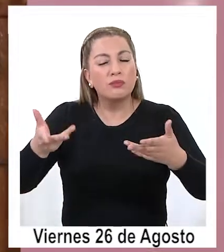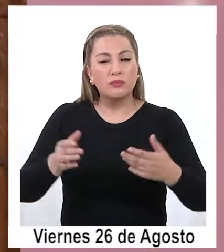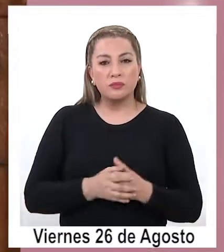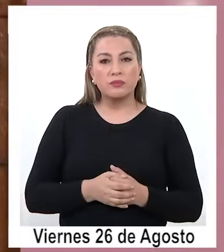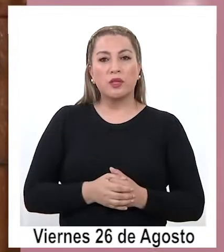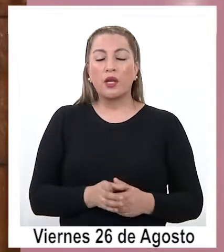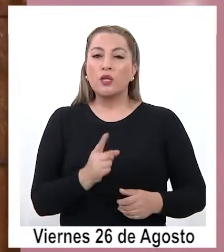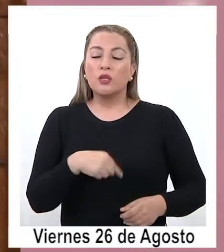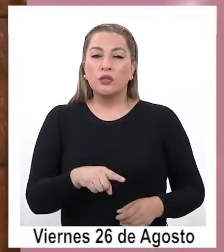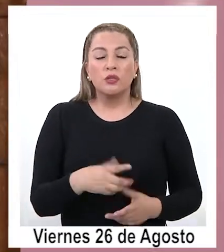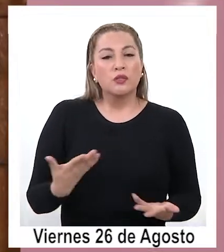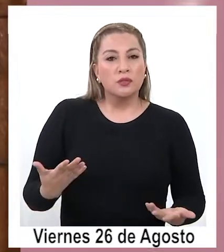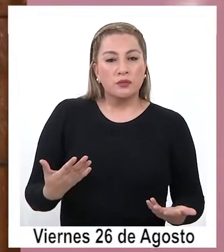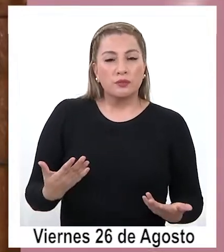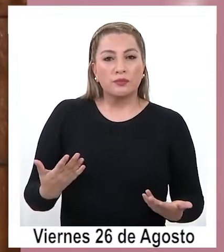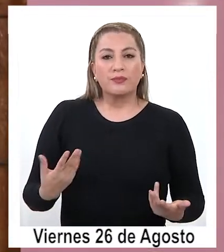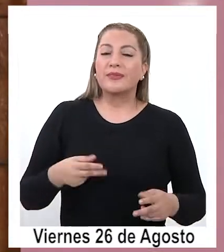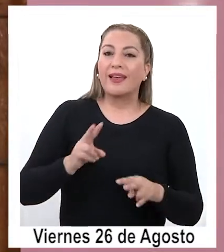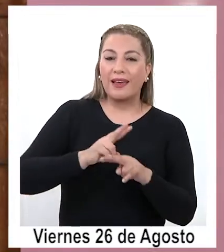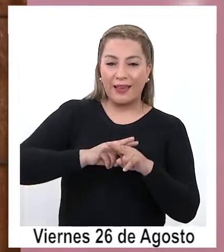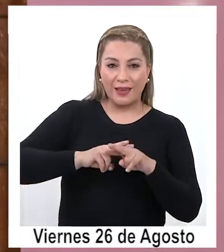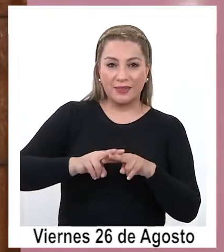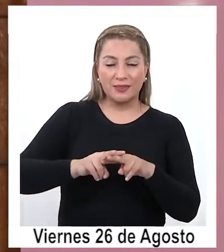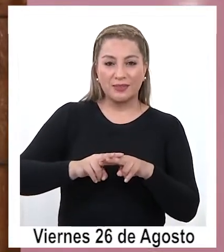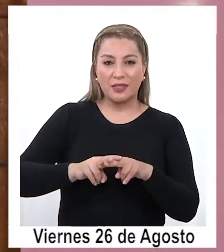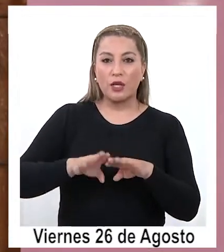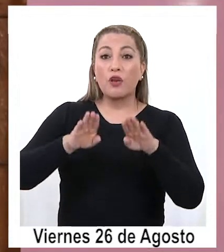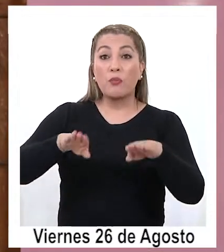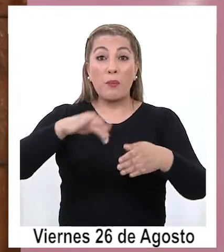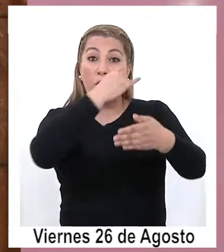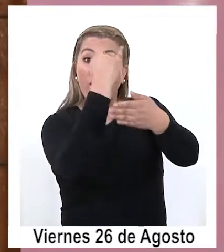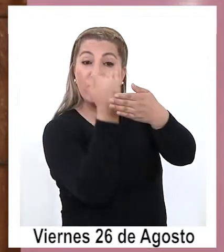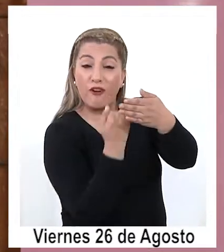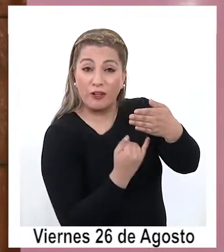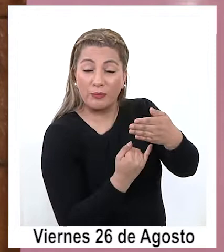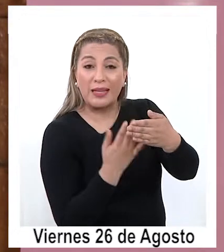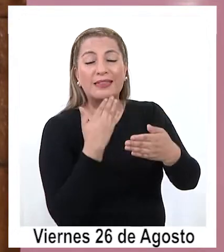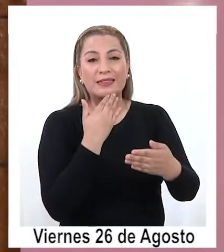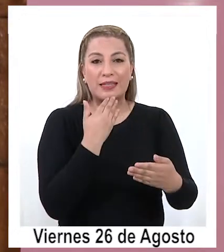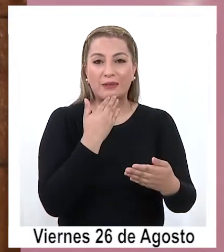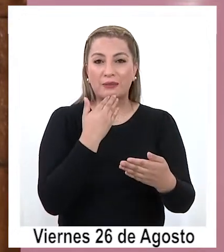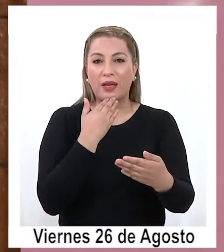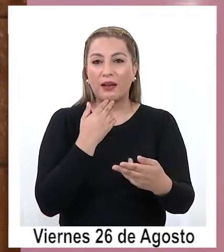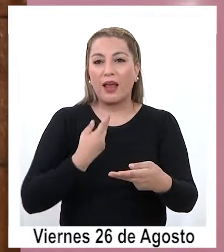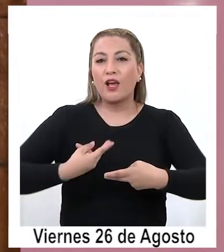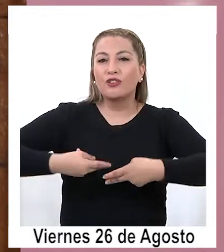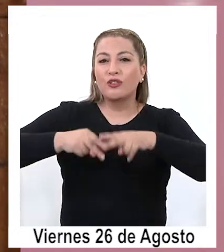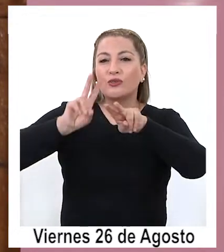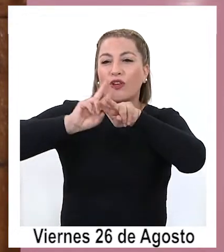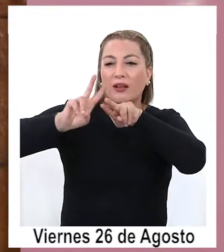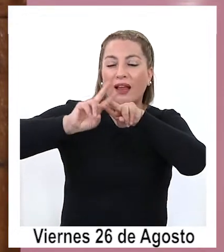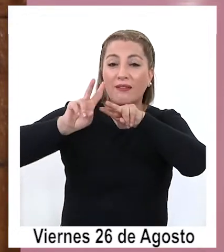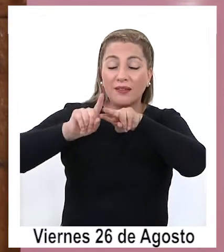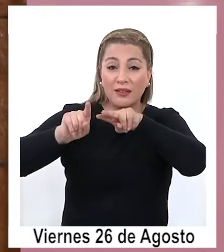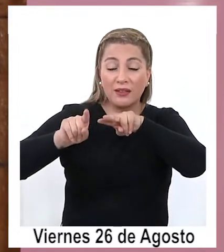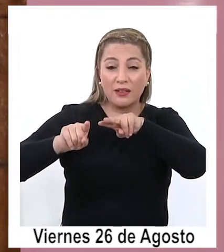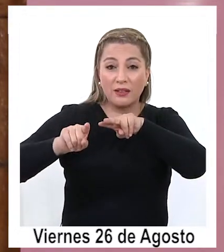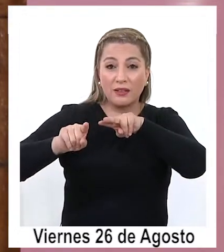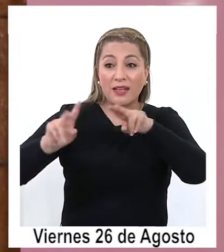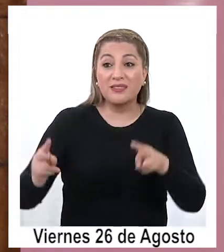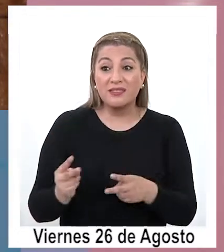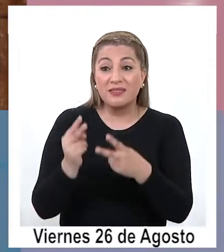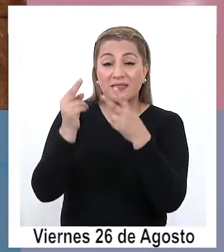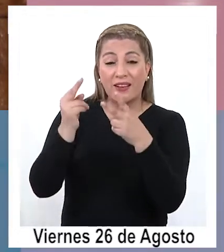lo primero yo creo que es establecer así como el diseño y el proceso de refacción y de